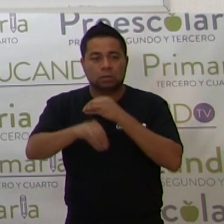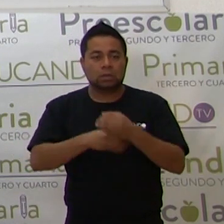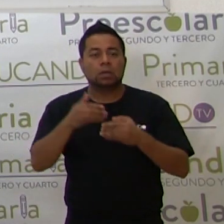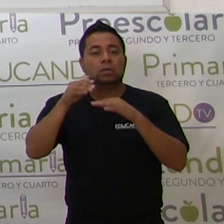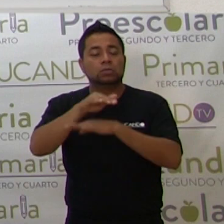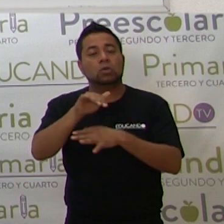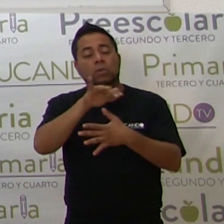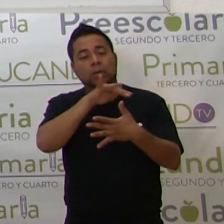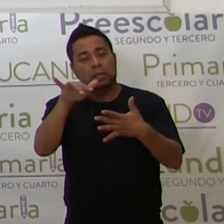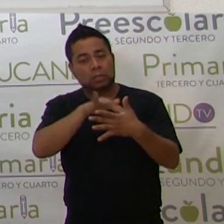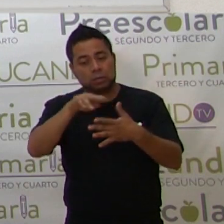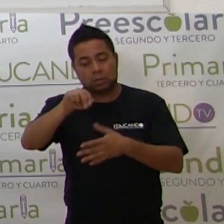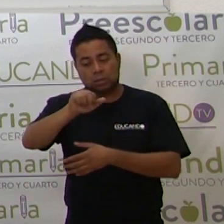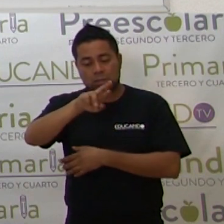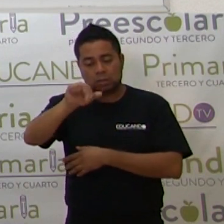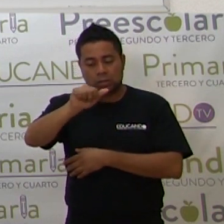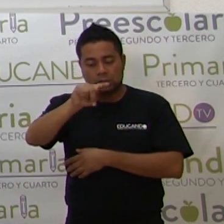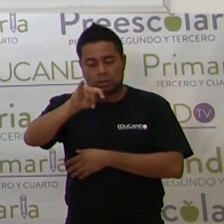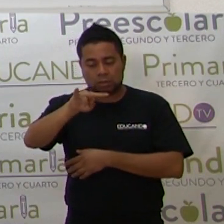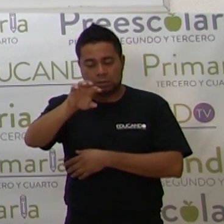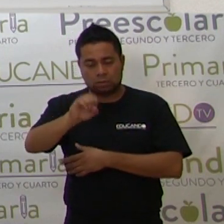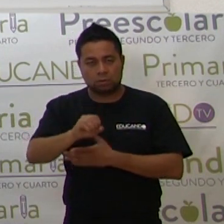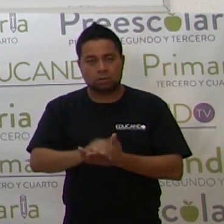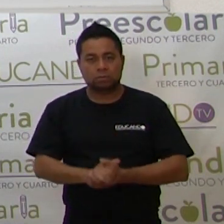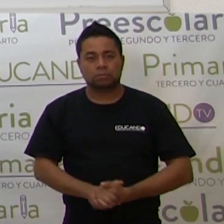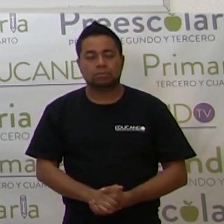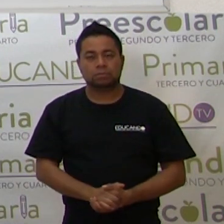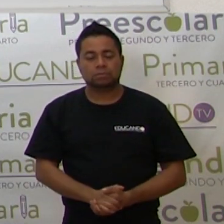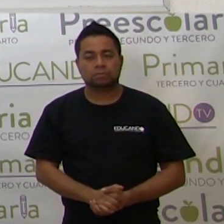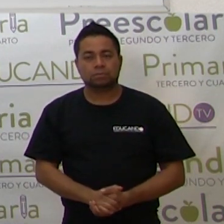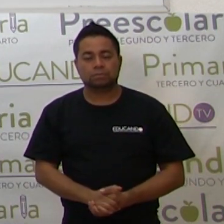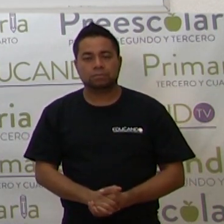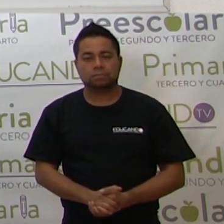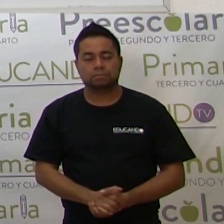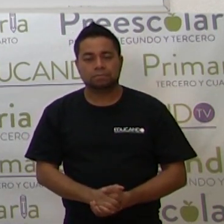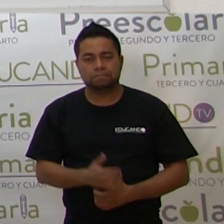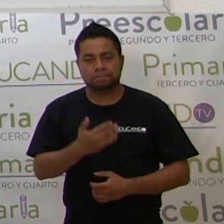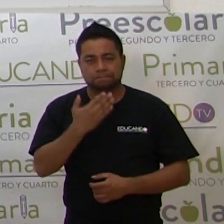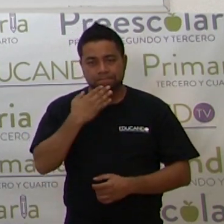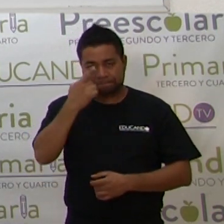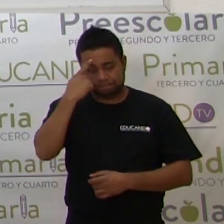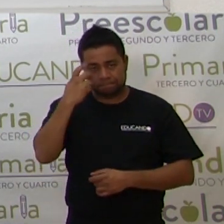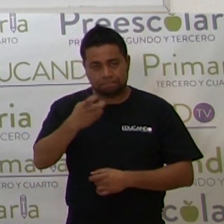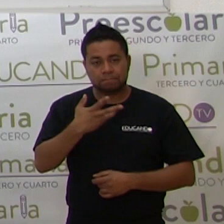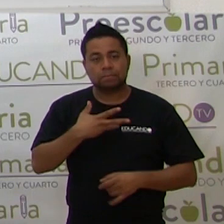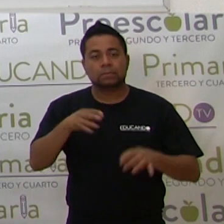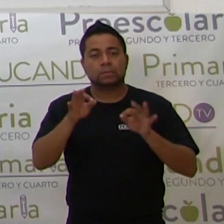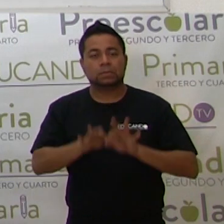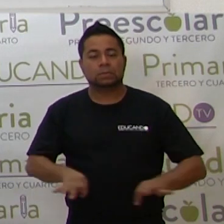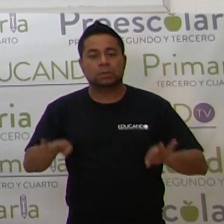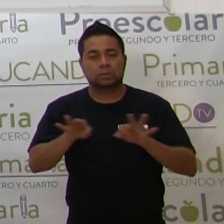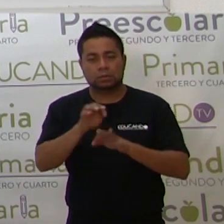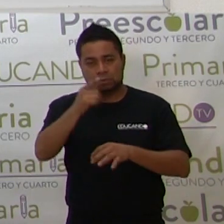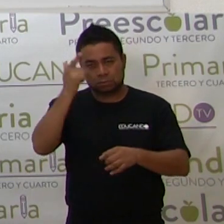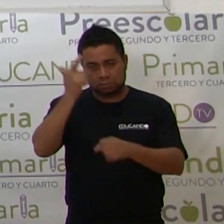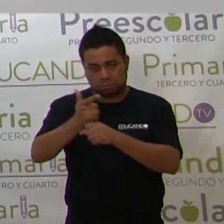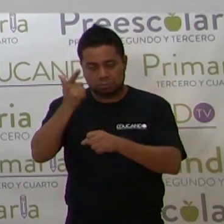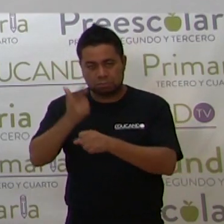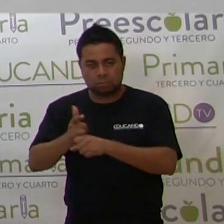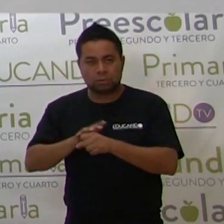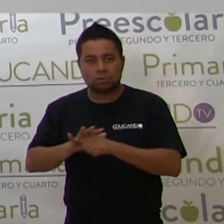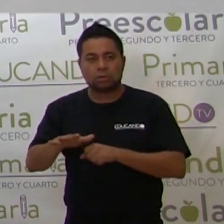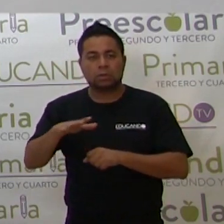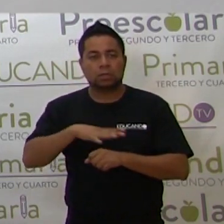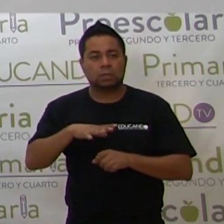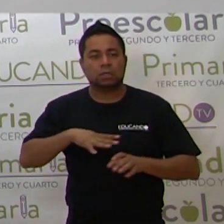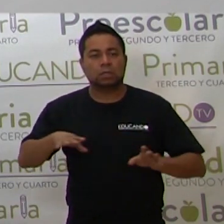nuestro texto narrativo. ¿Bien? Para ello, es importante que tú puedas identificar parte de las